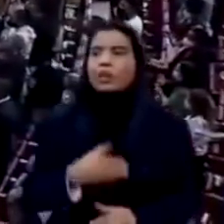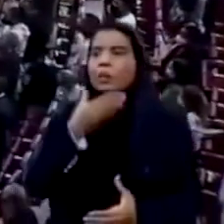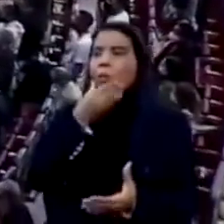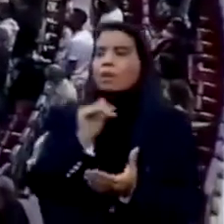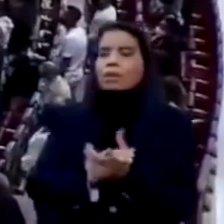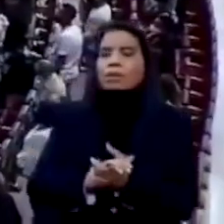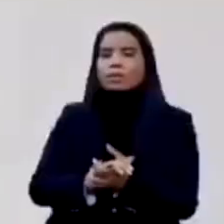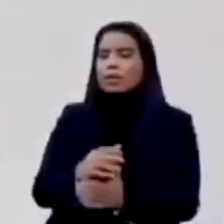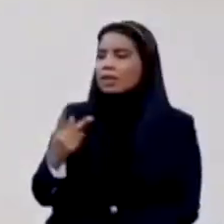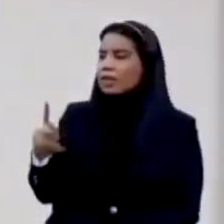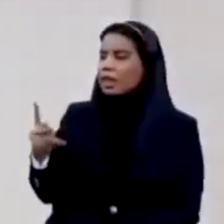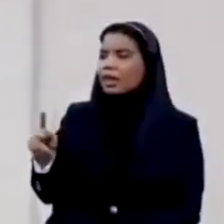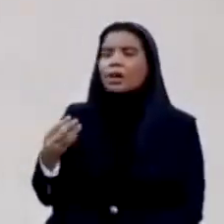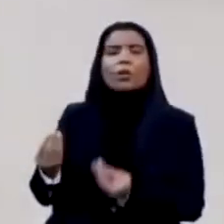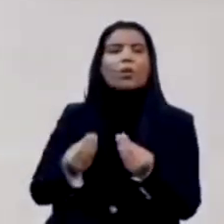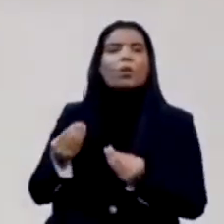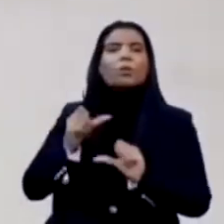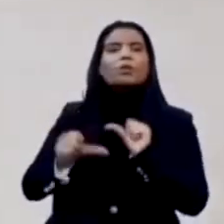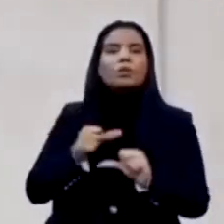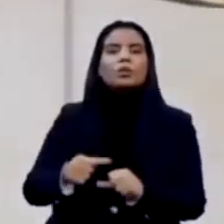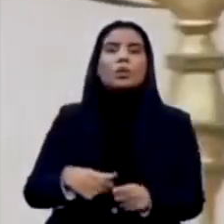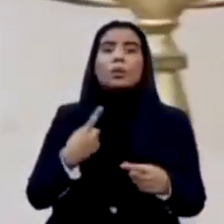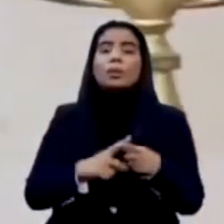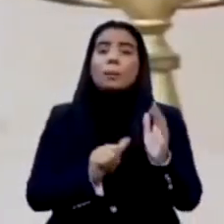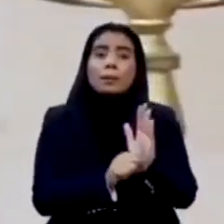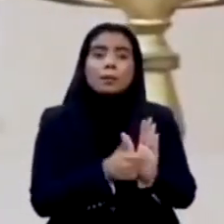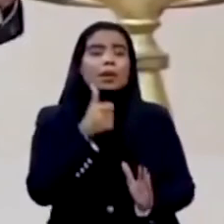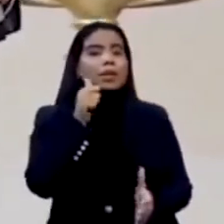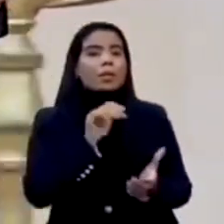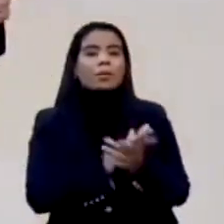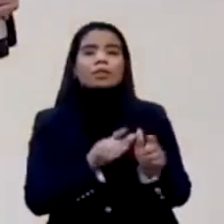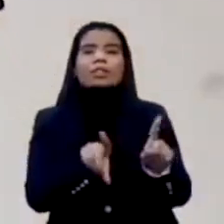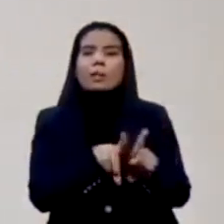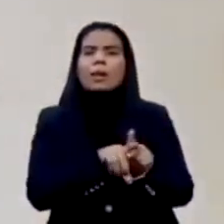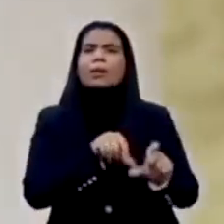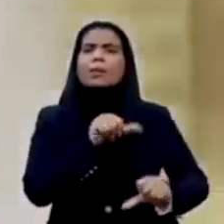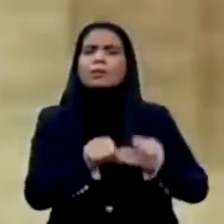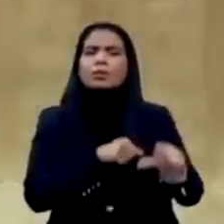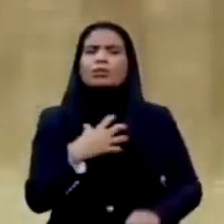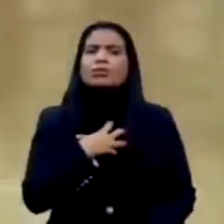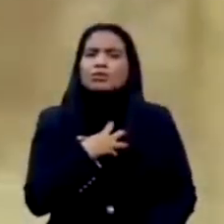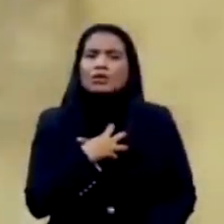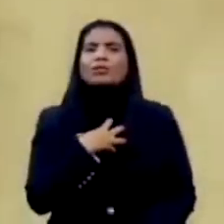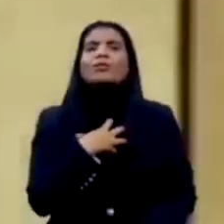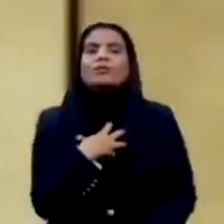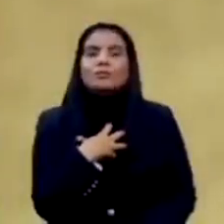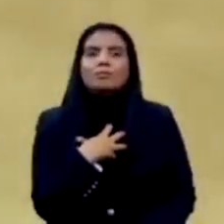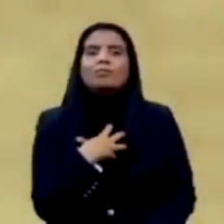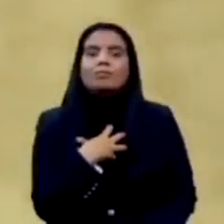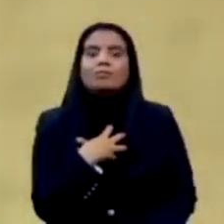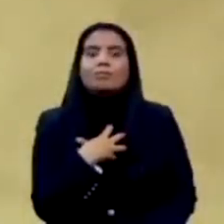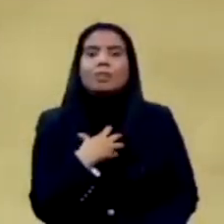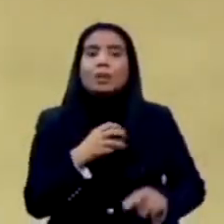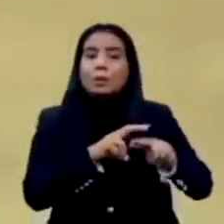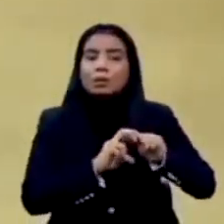diferente porque ella también bajo o diferente ella solamente vio la diferencia en el matrimonio de ella cuando ella se